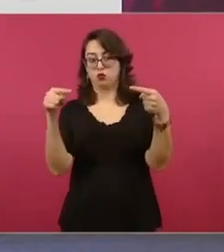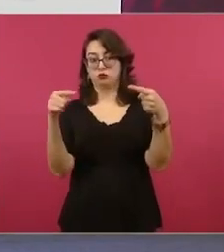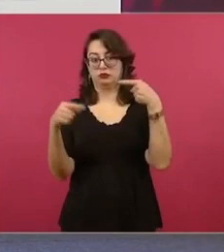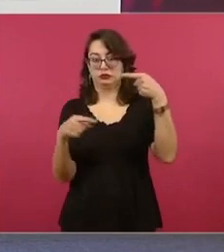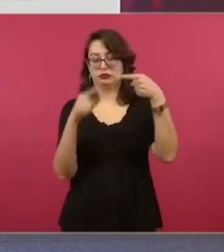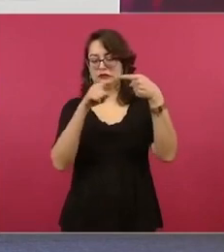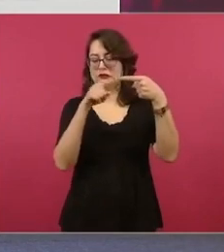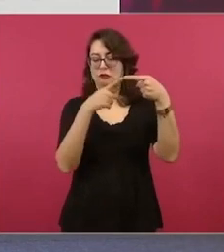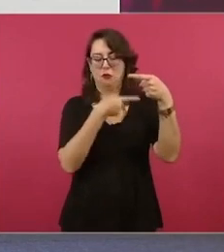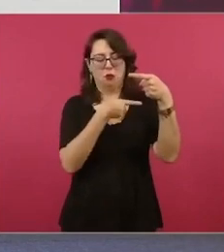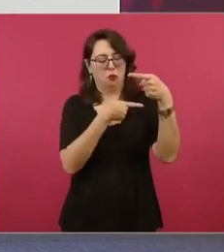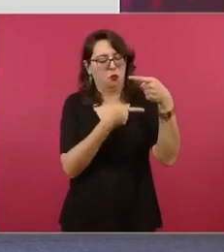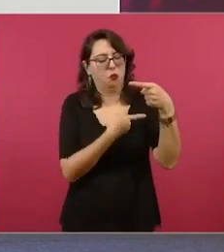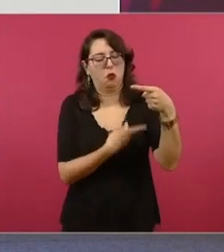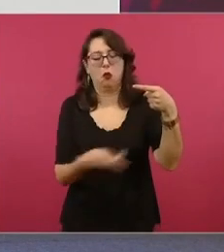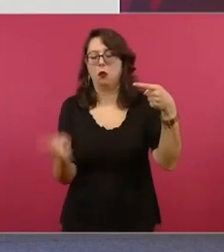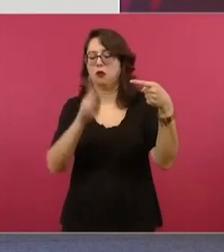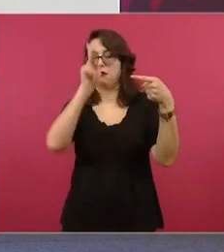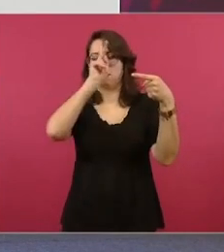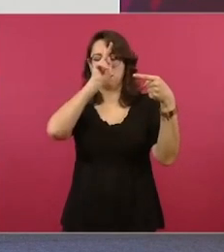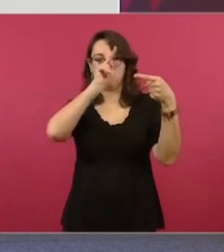resto,